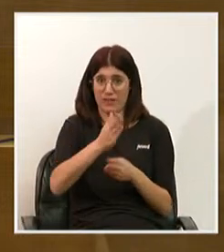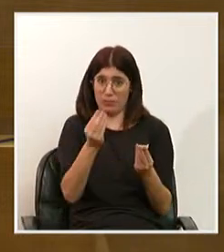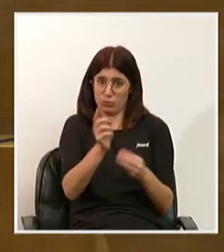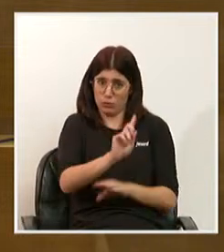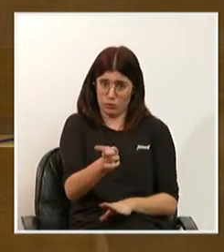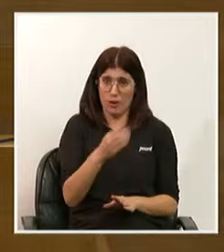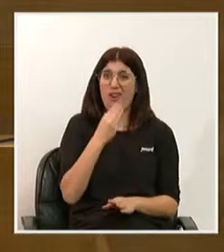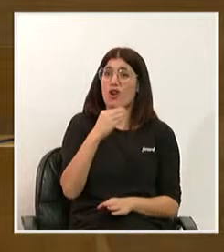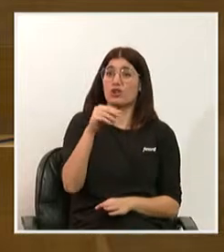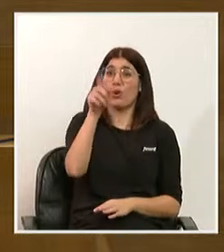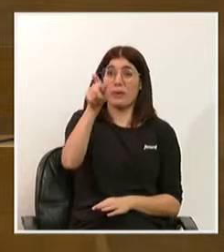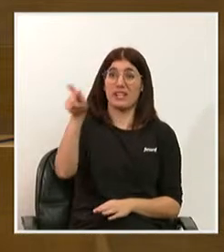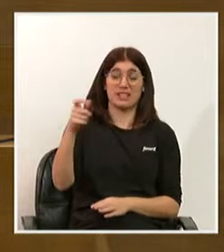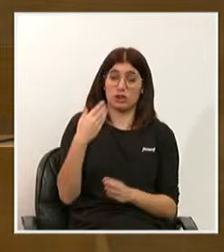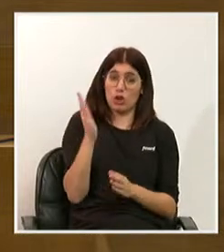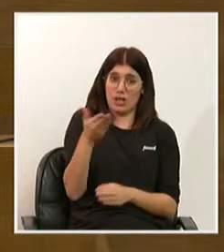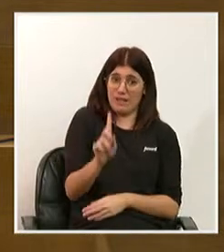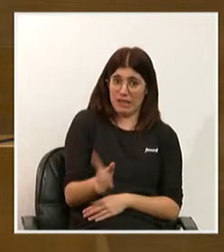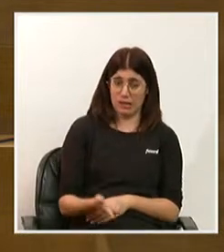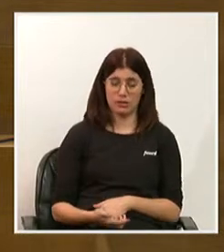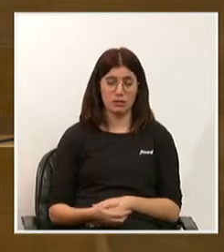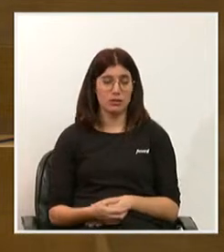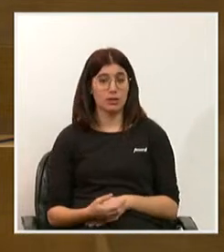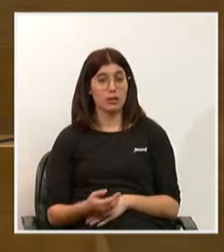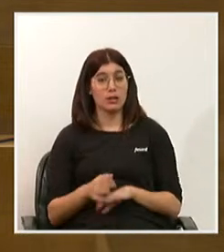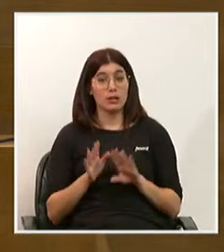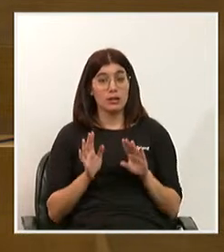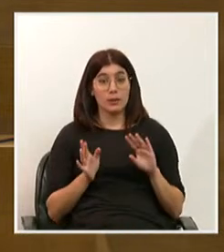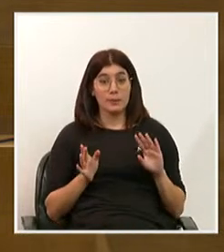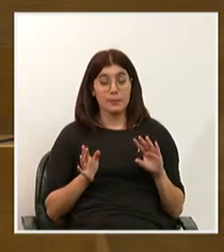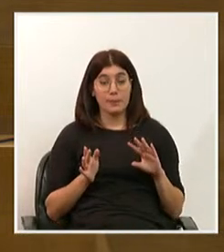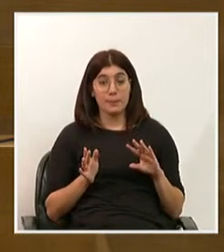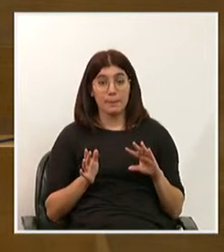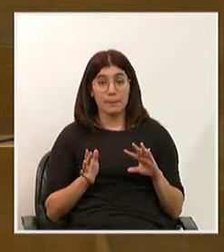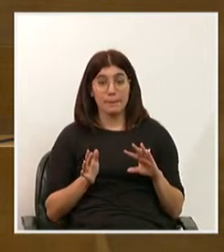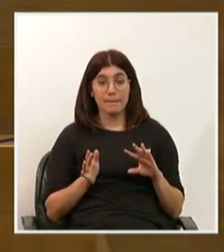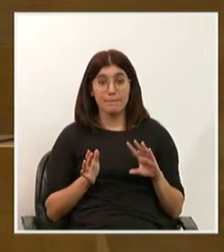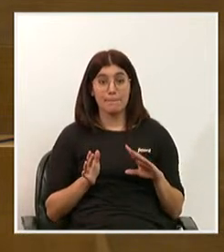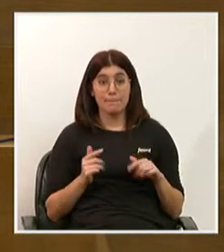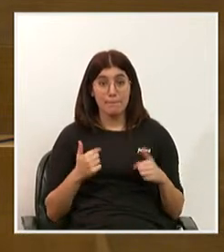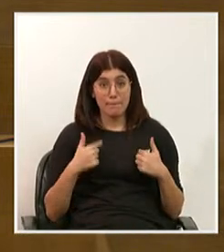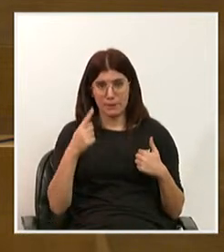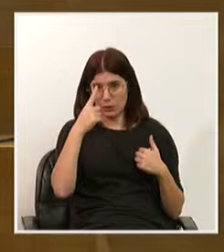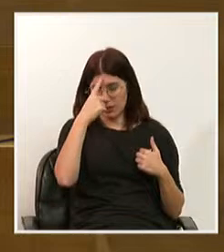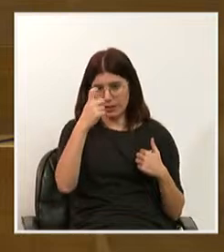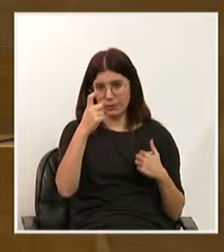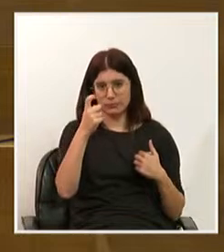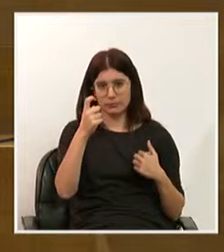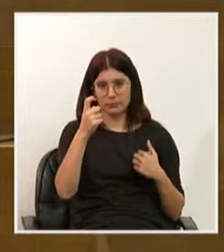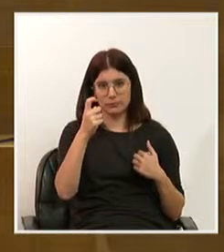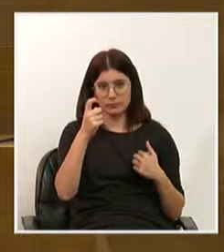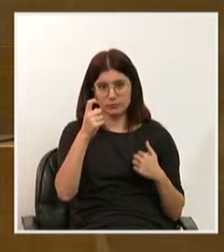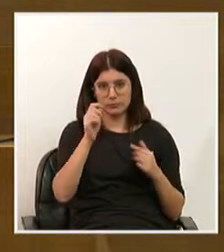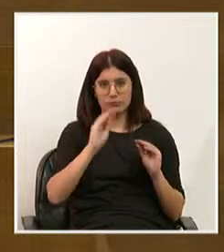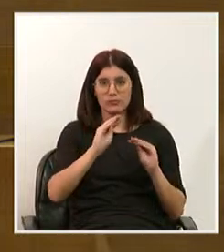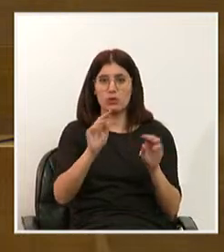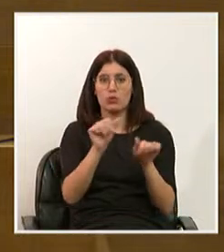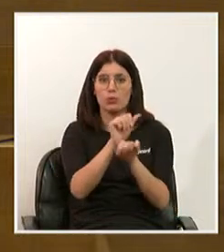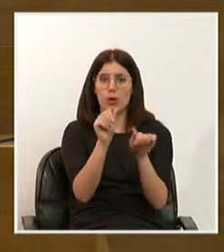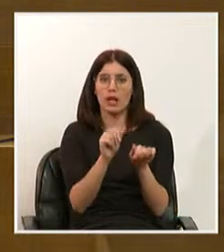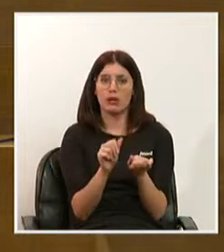Queen entre després Bueno yo cre que el